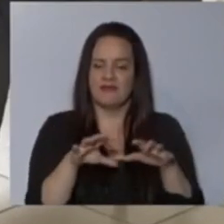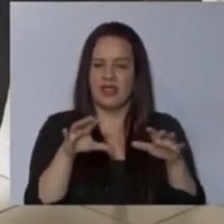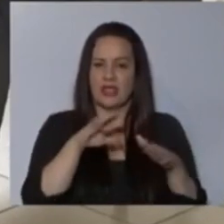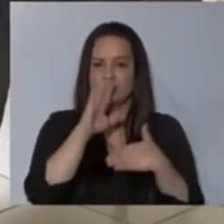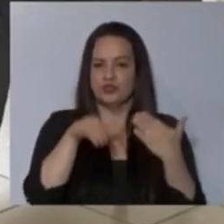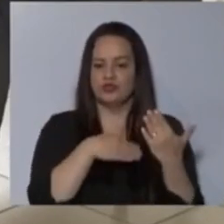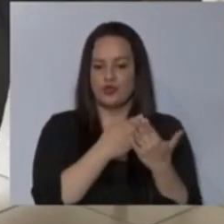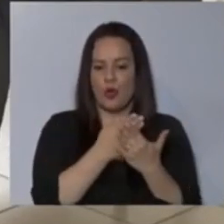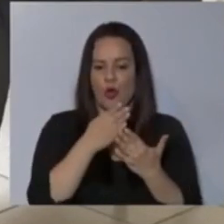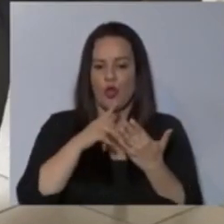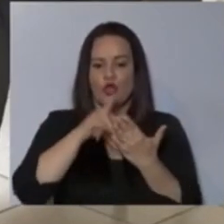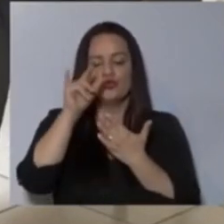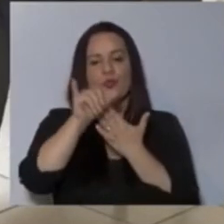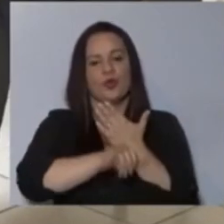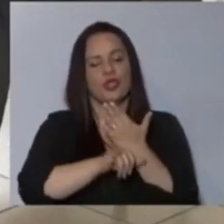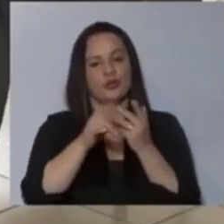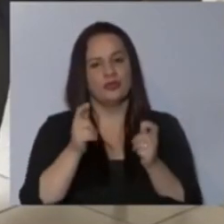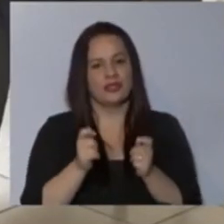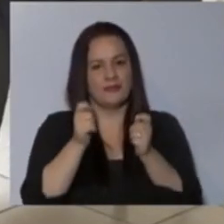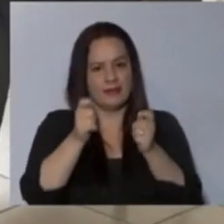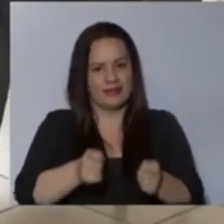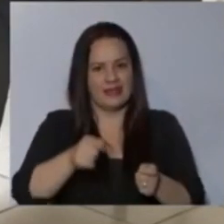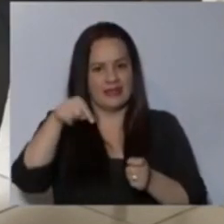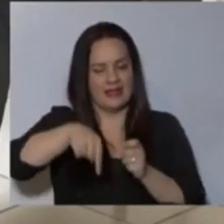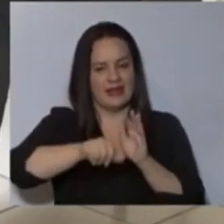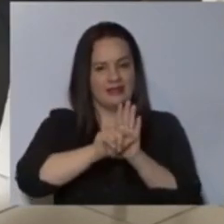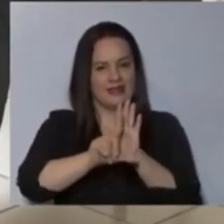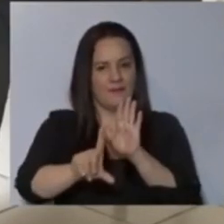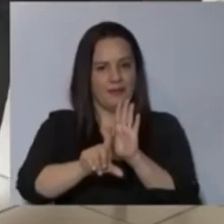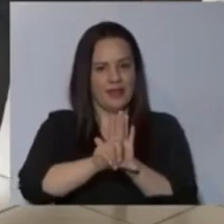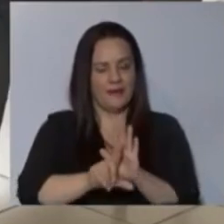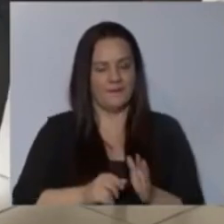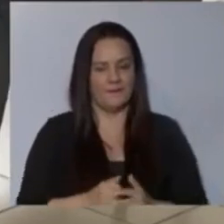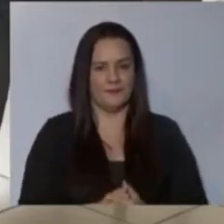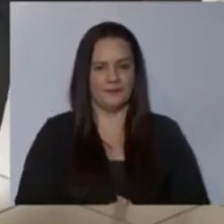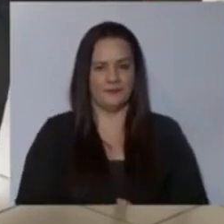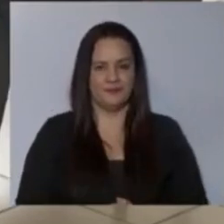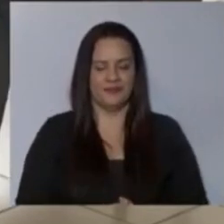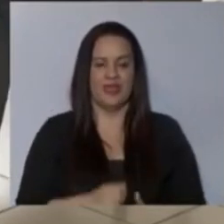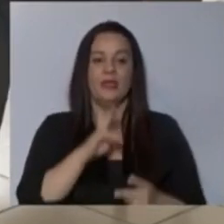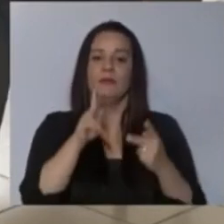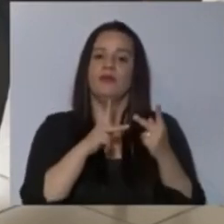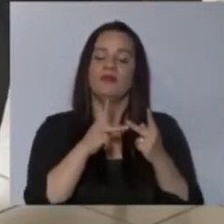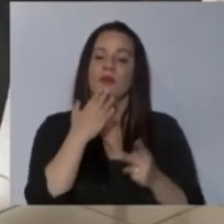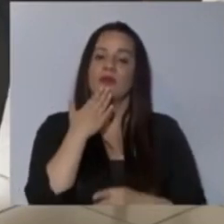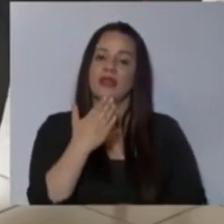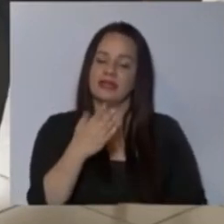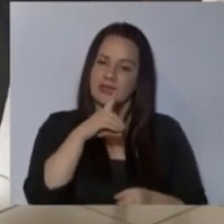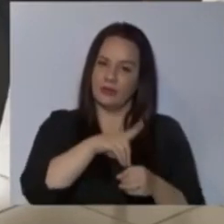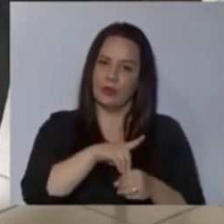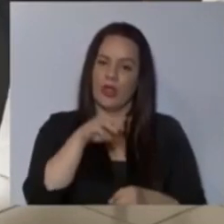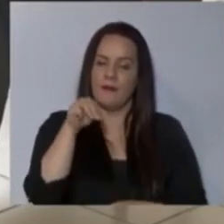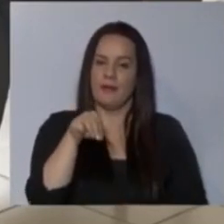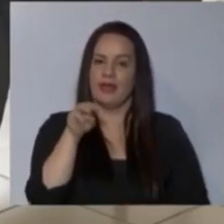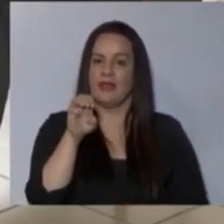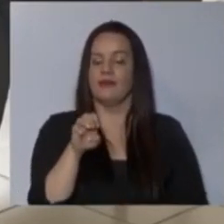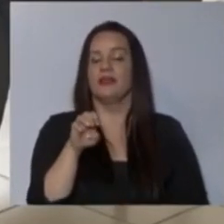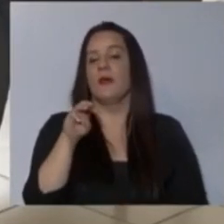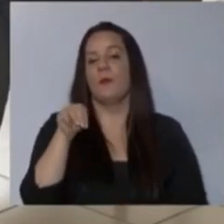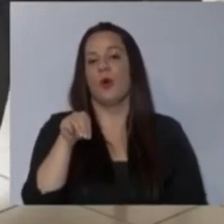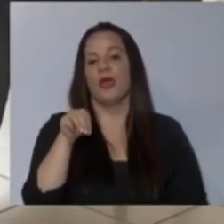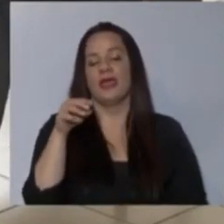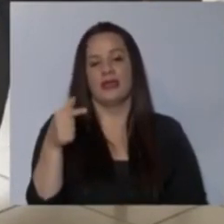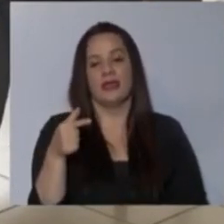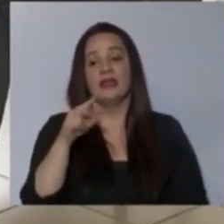los proyectos que se presenten a esta Asamblea Legislativa. Perfecto, le agradecemos a la diputada María Vita Monge Granados,